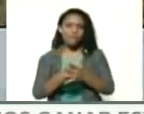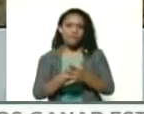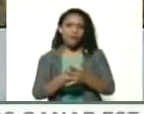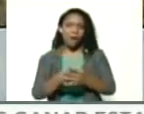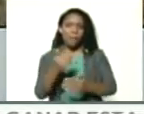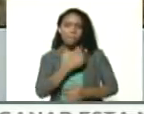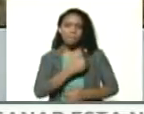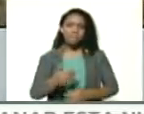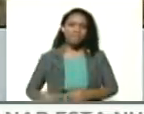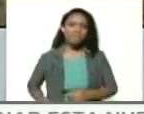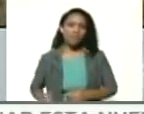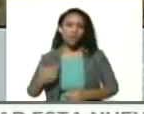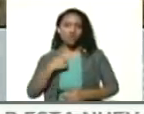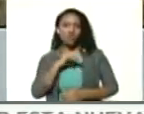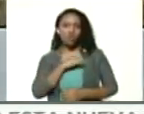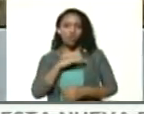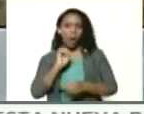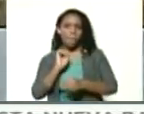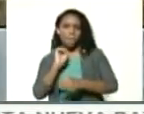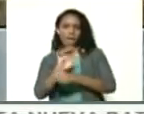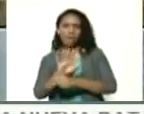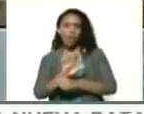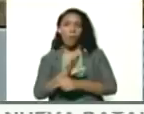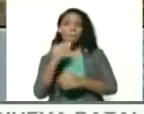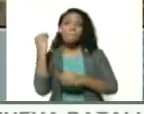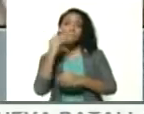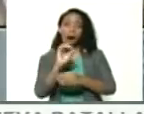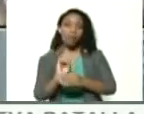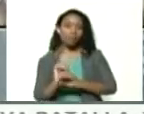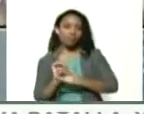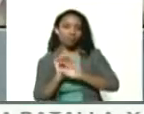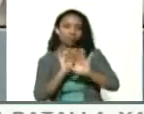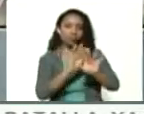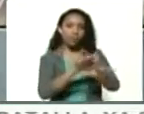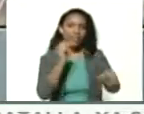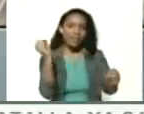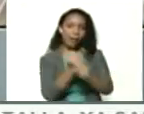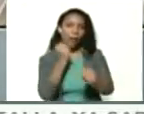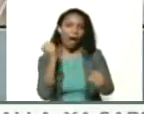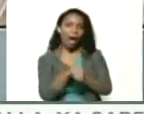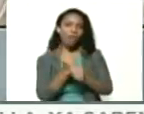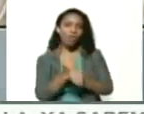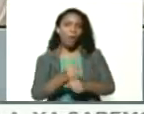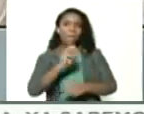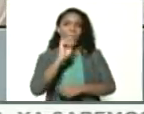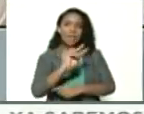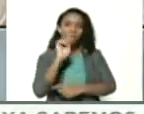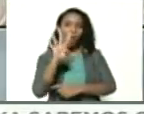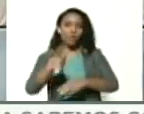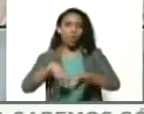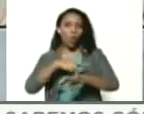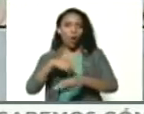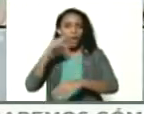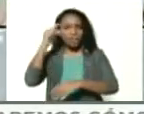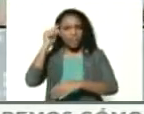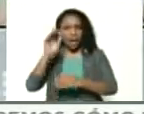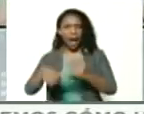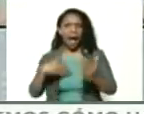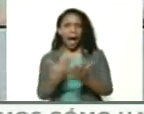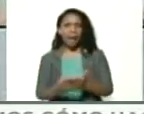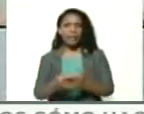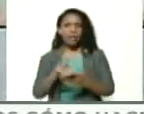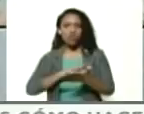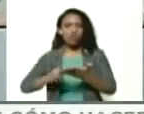jefe. Estamos enviando más tropas y trabajando las 24 horas del día hasta